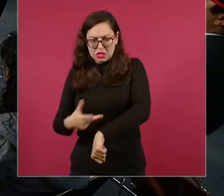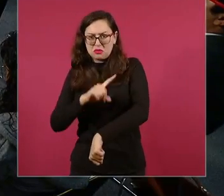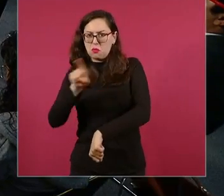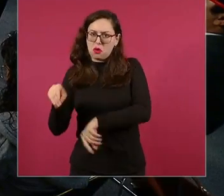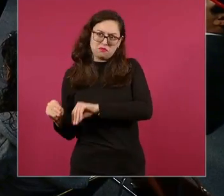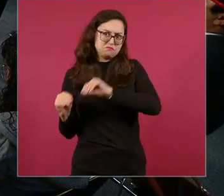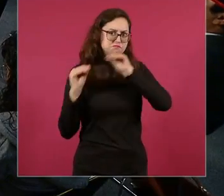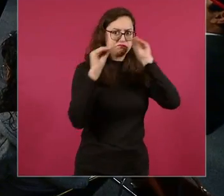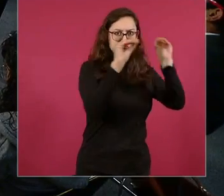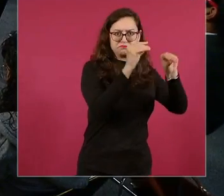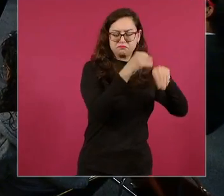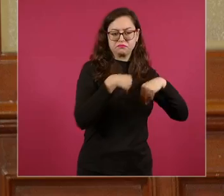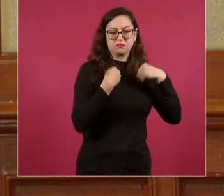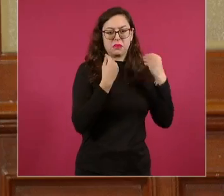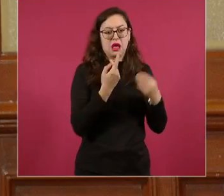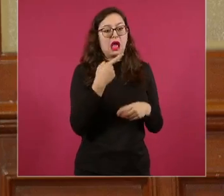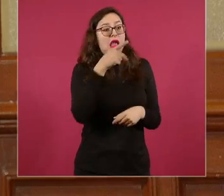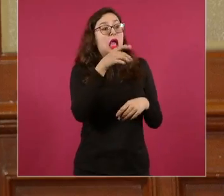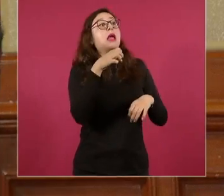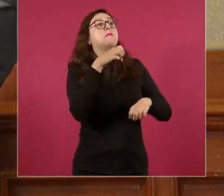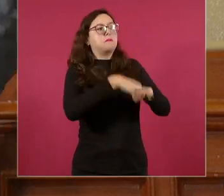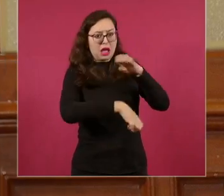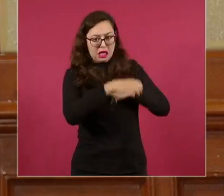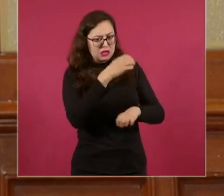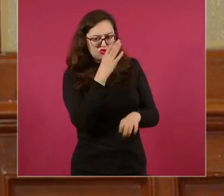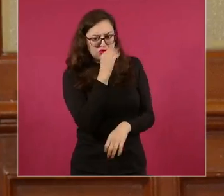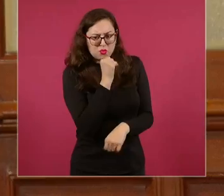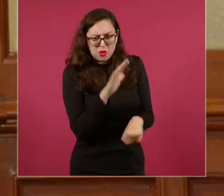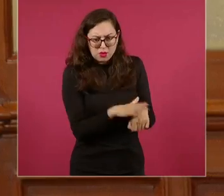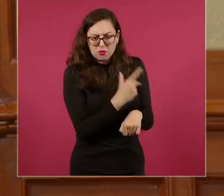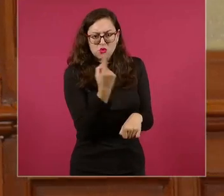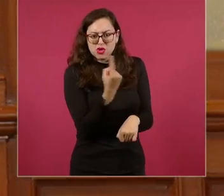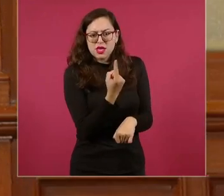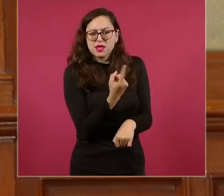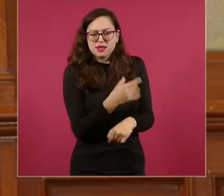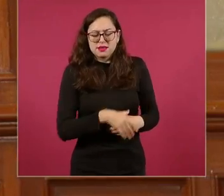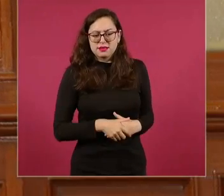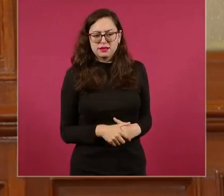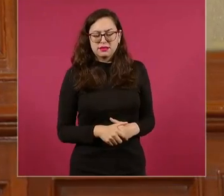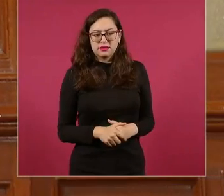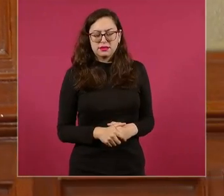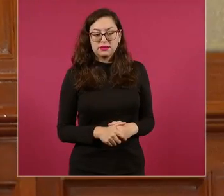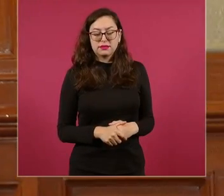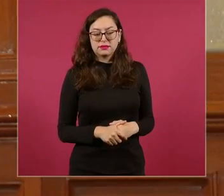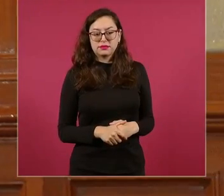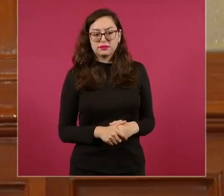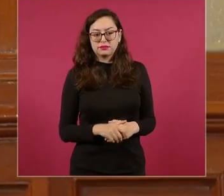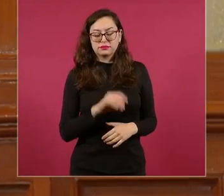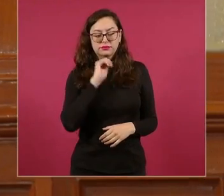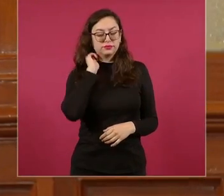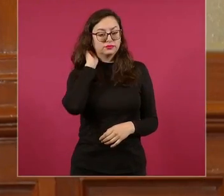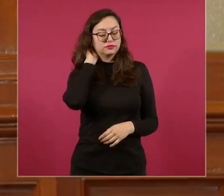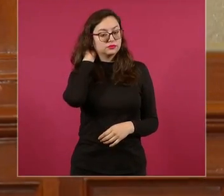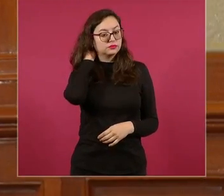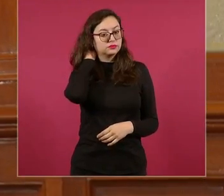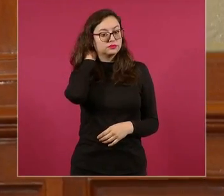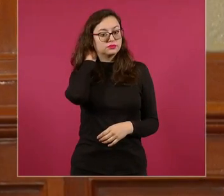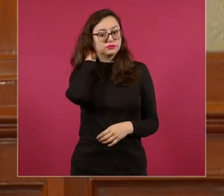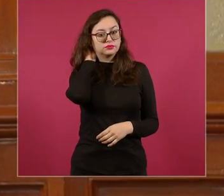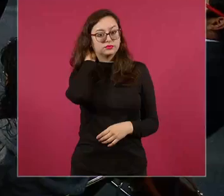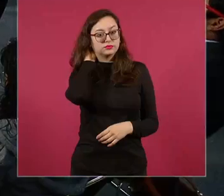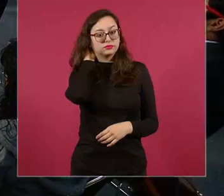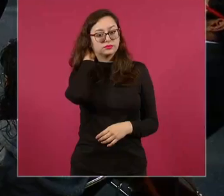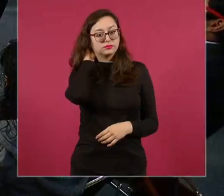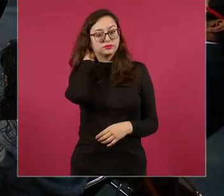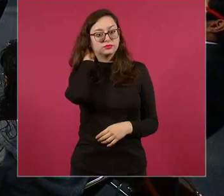sé es la parte de de ejercicio de derecho a los mexicanos en el exterior pero sólo se tramita aquí hasta ahorita bueno